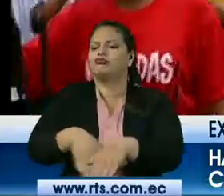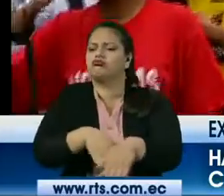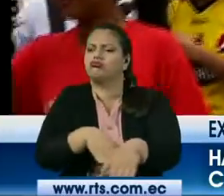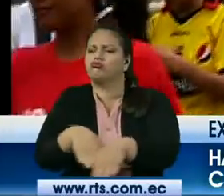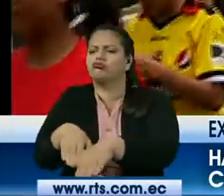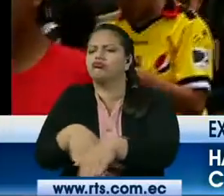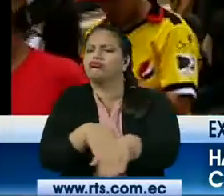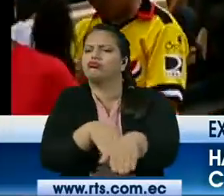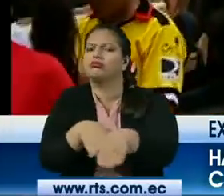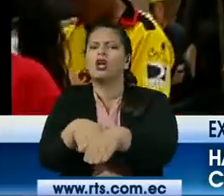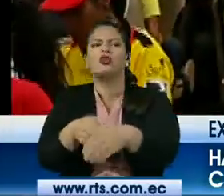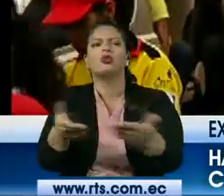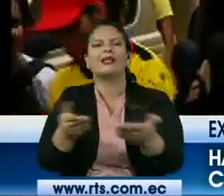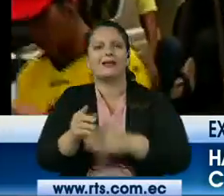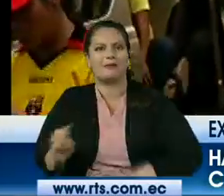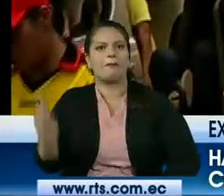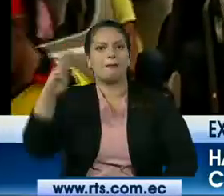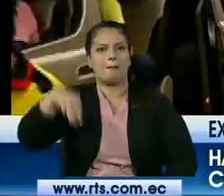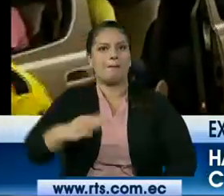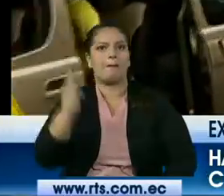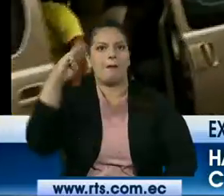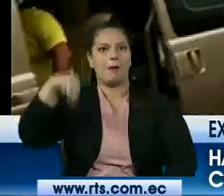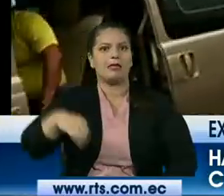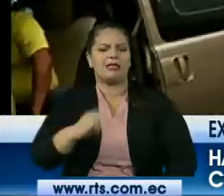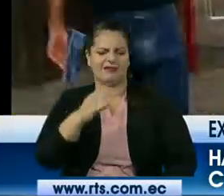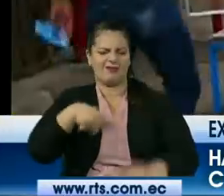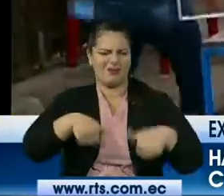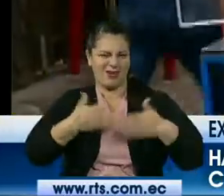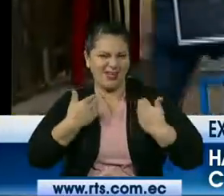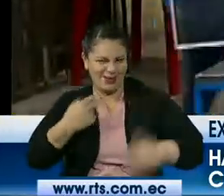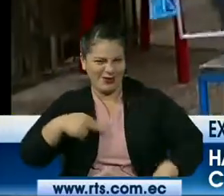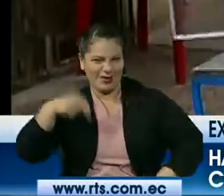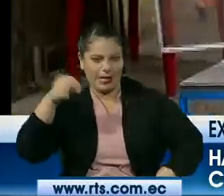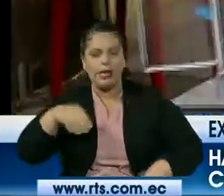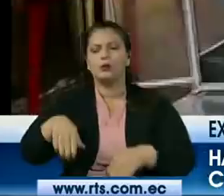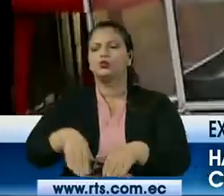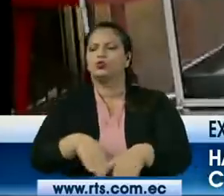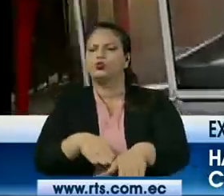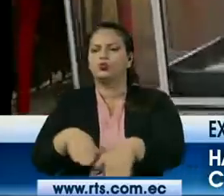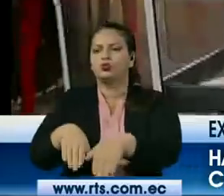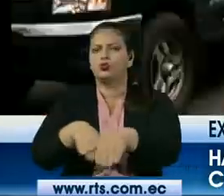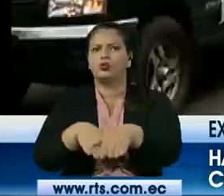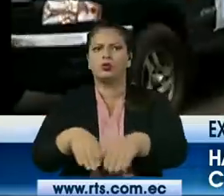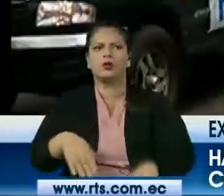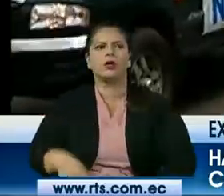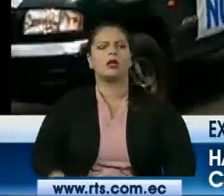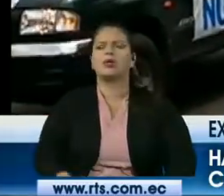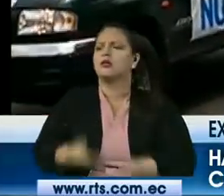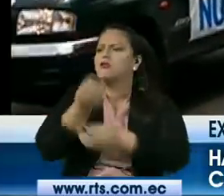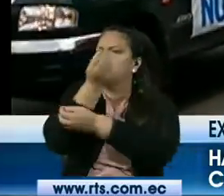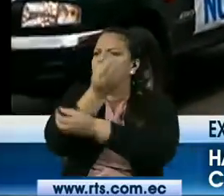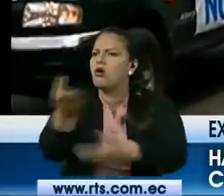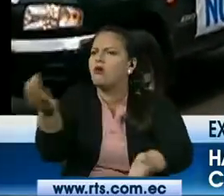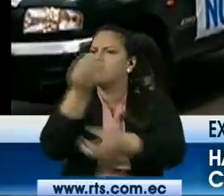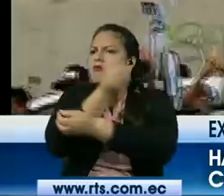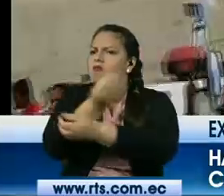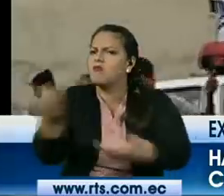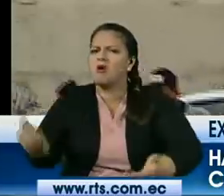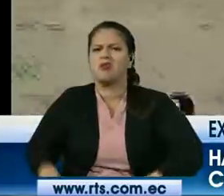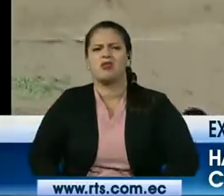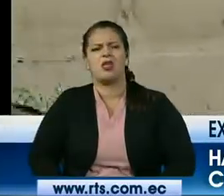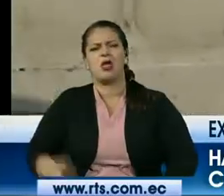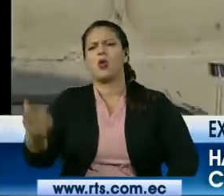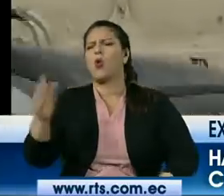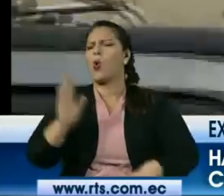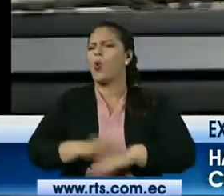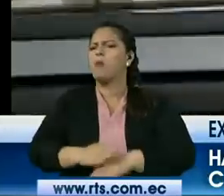el noroeste de Guayaquil, donde perifoneaba sus consignas a los habitantes. 60 millones gastados por pura politiquería.